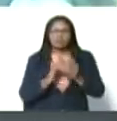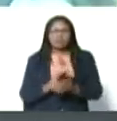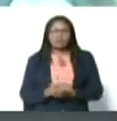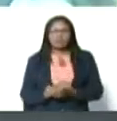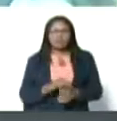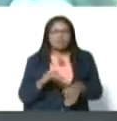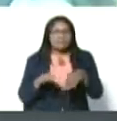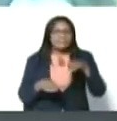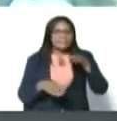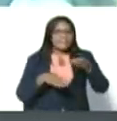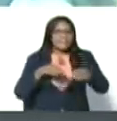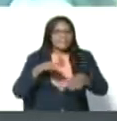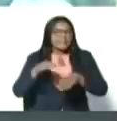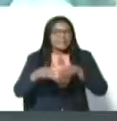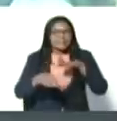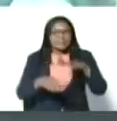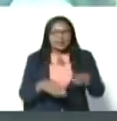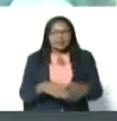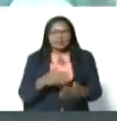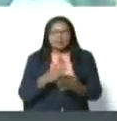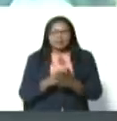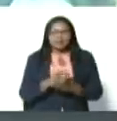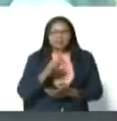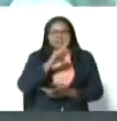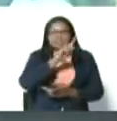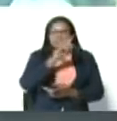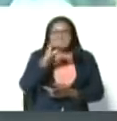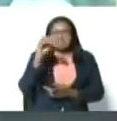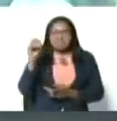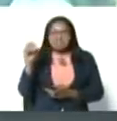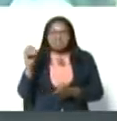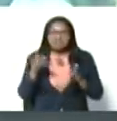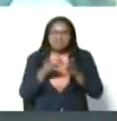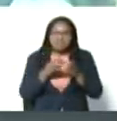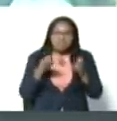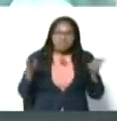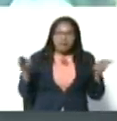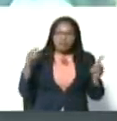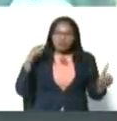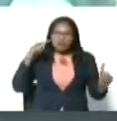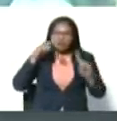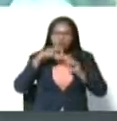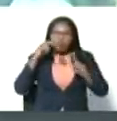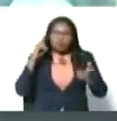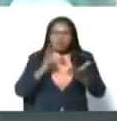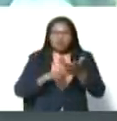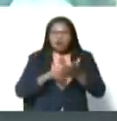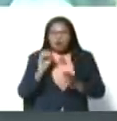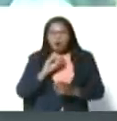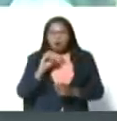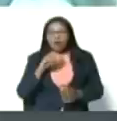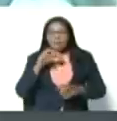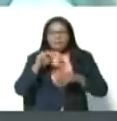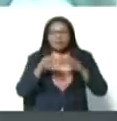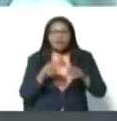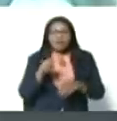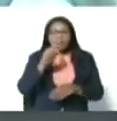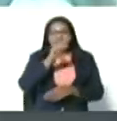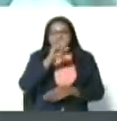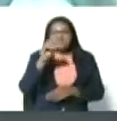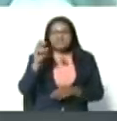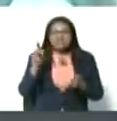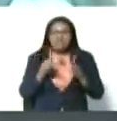caminar 100 metros en la dirección correcta que caminar 100